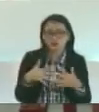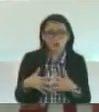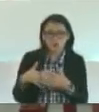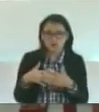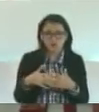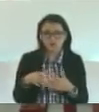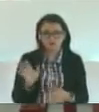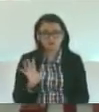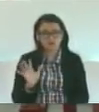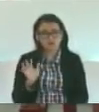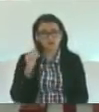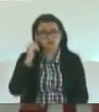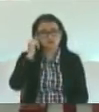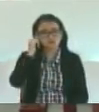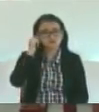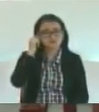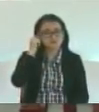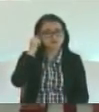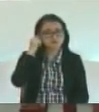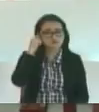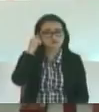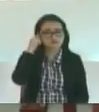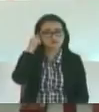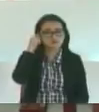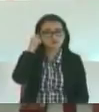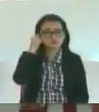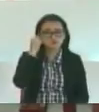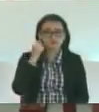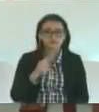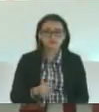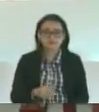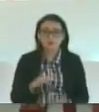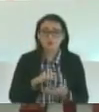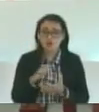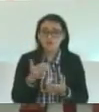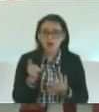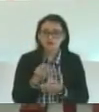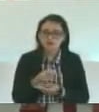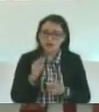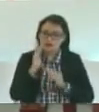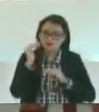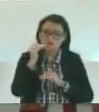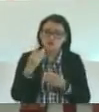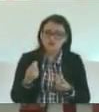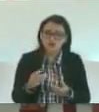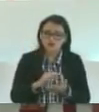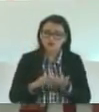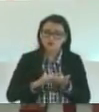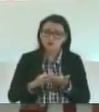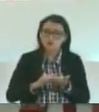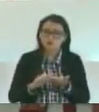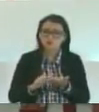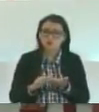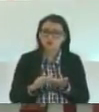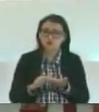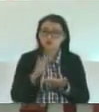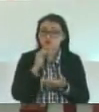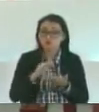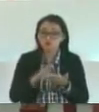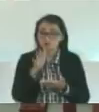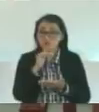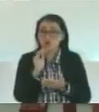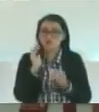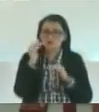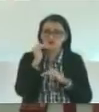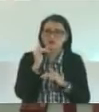a nadie. No nos vamos a rendir. Sale un problema, lo atendemos, lo solucionamos. Si no lo solucionamos, lo